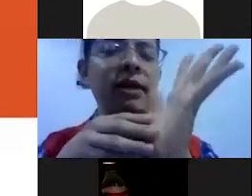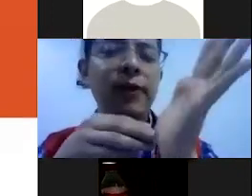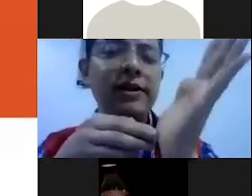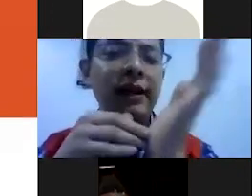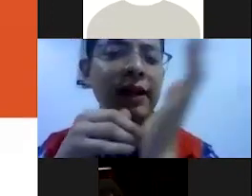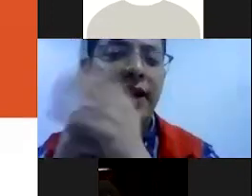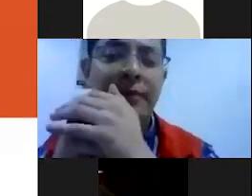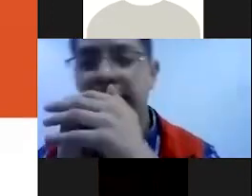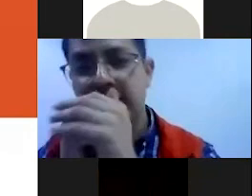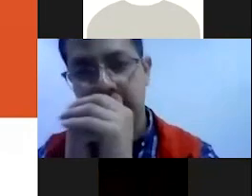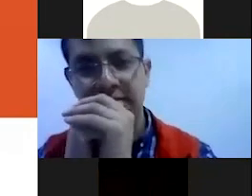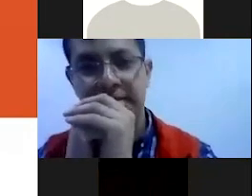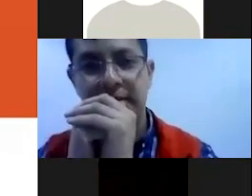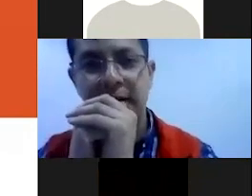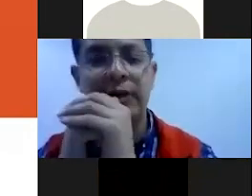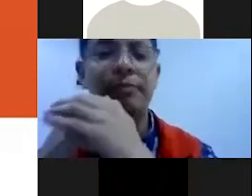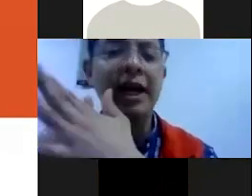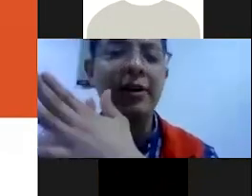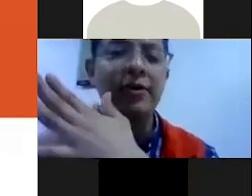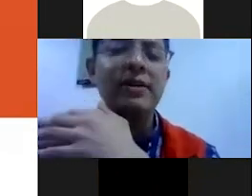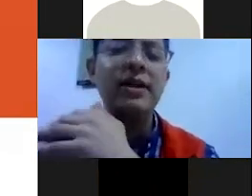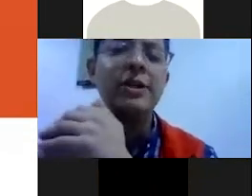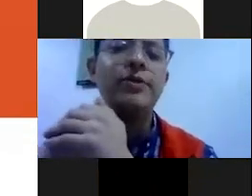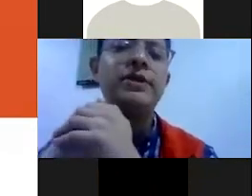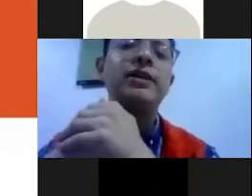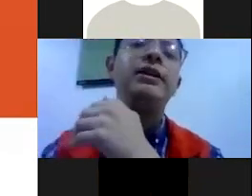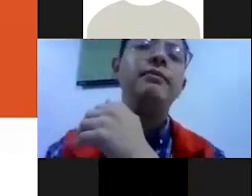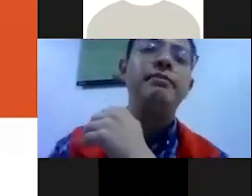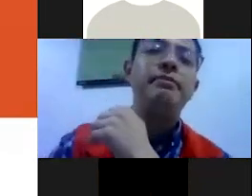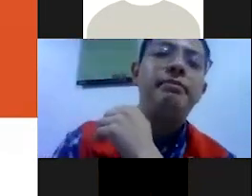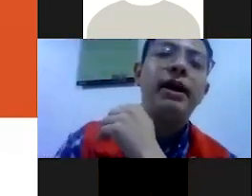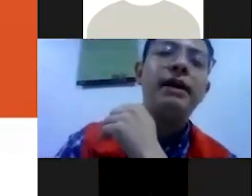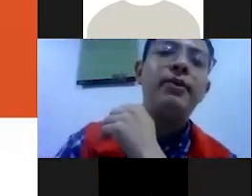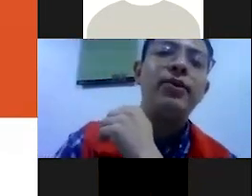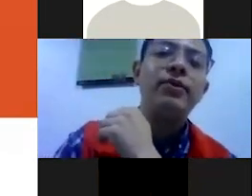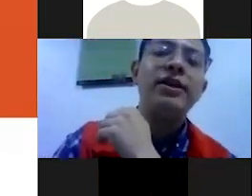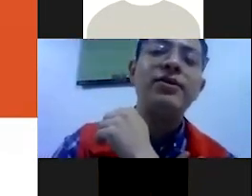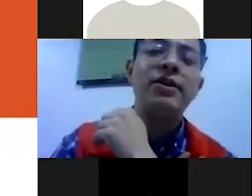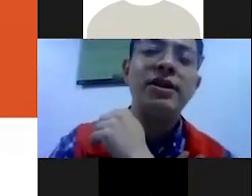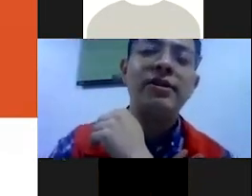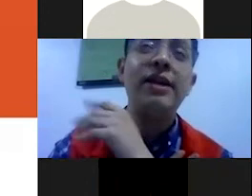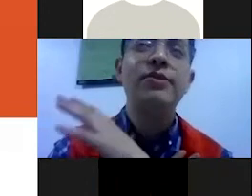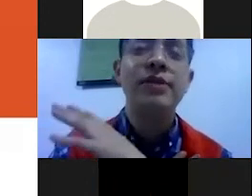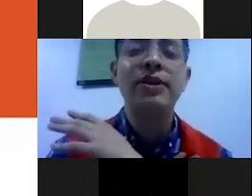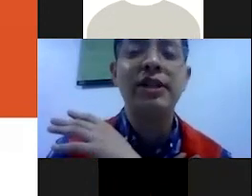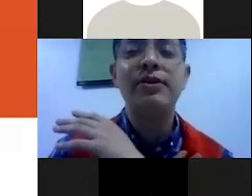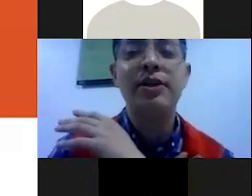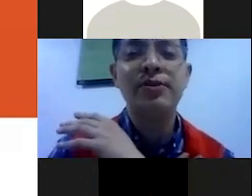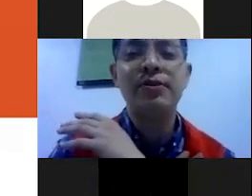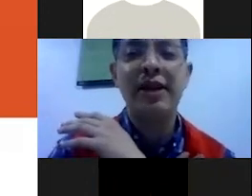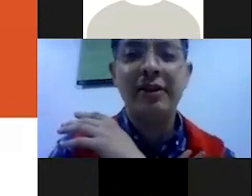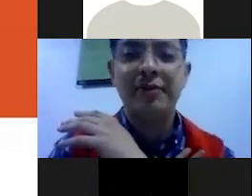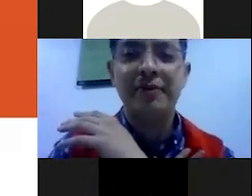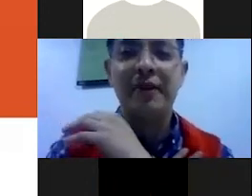misma fuerza que con ambos brazos. ¿De acuerdo? Pero sí la suficiente para poder hundir esos 5 centímetros que yo